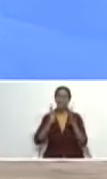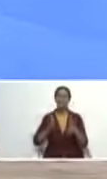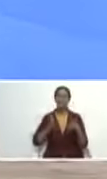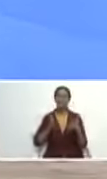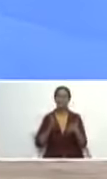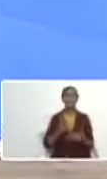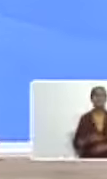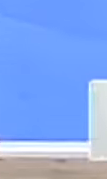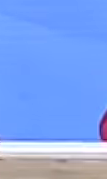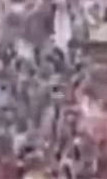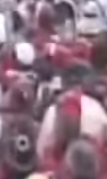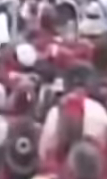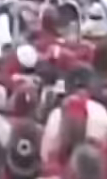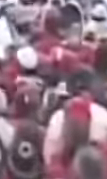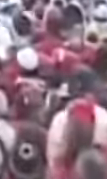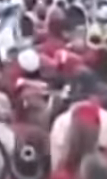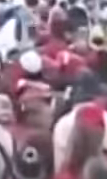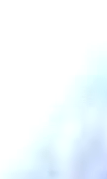Adelante.